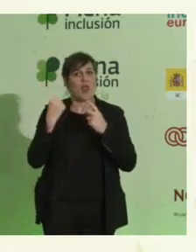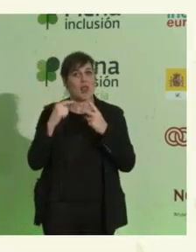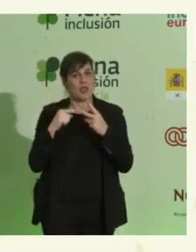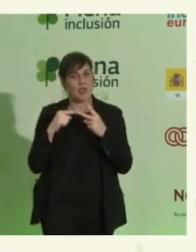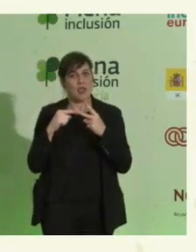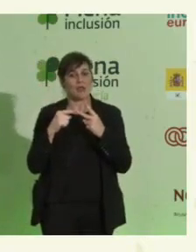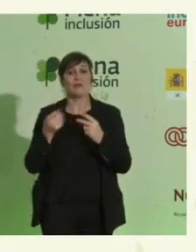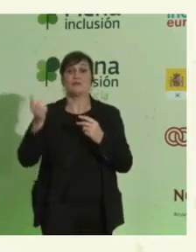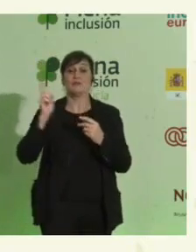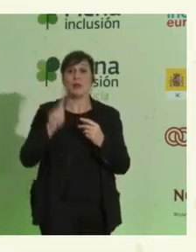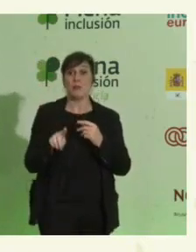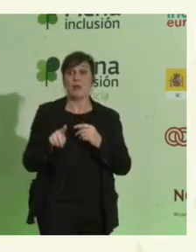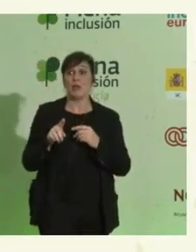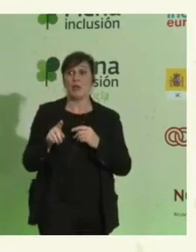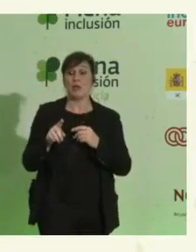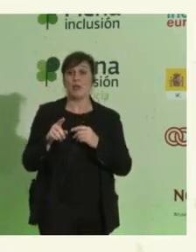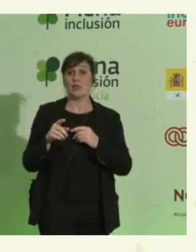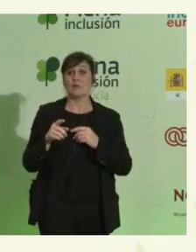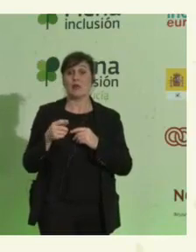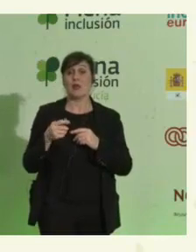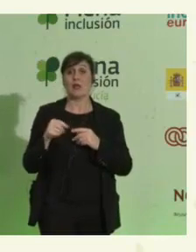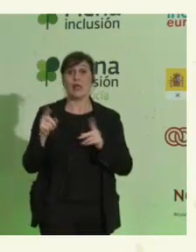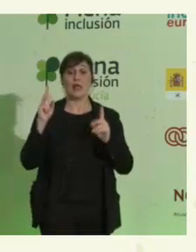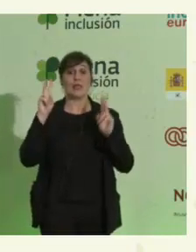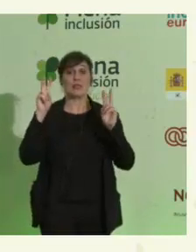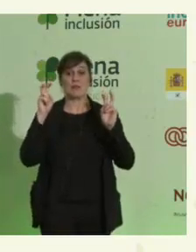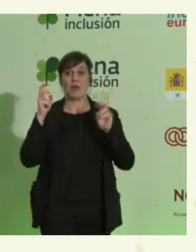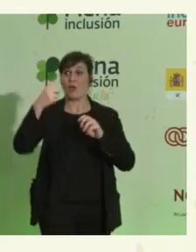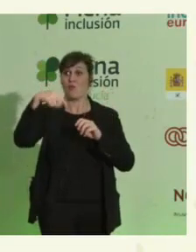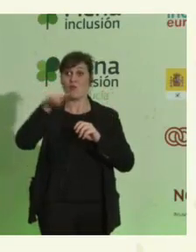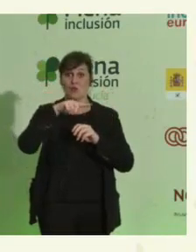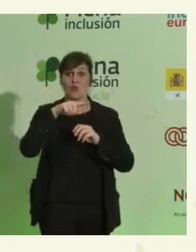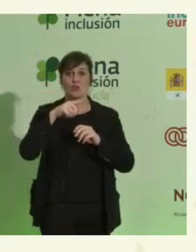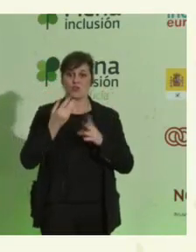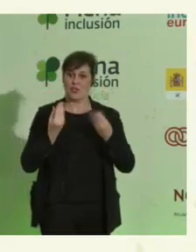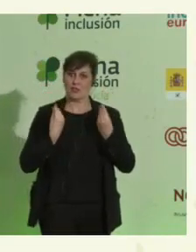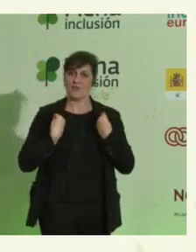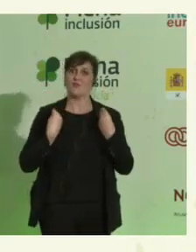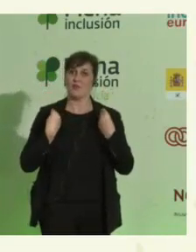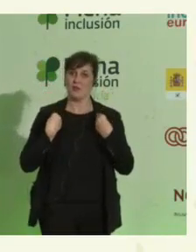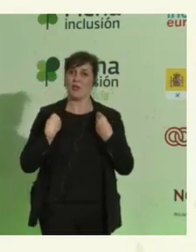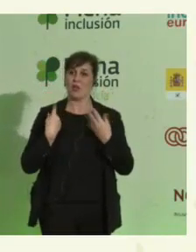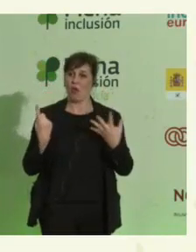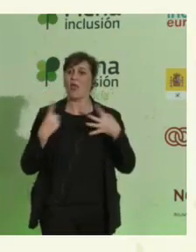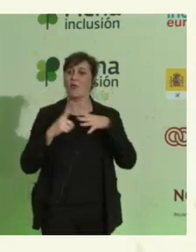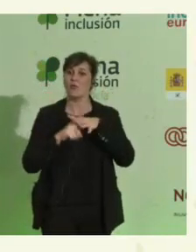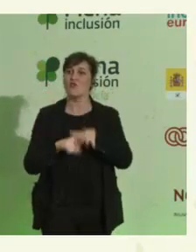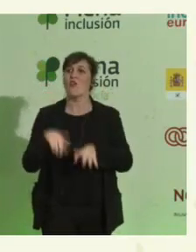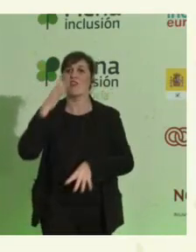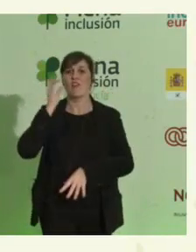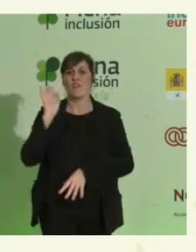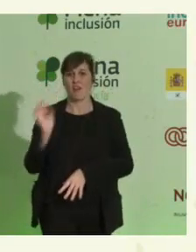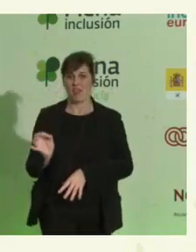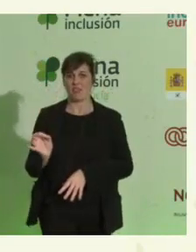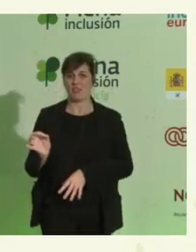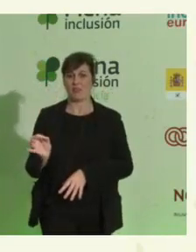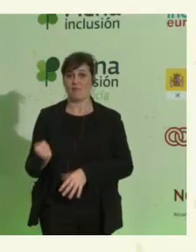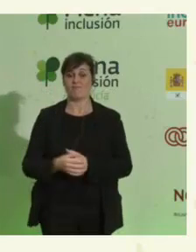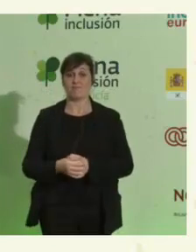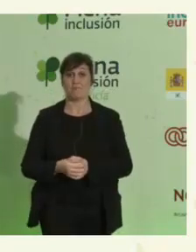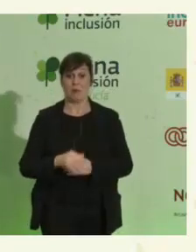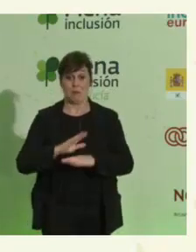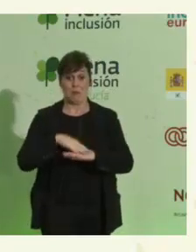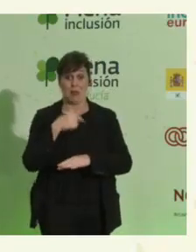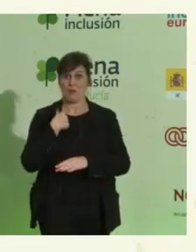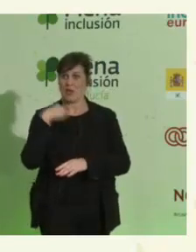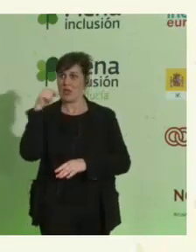que todos vosotros y vosotras estáis viviendo la inclusión de verdad aquí. Para mí eso